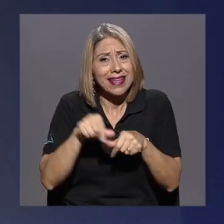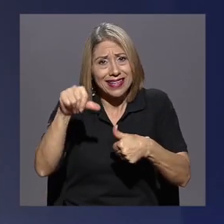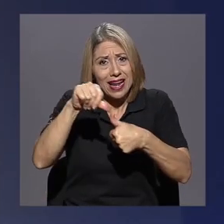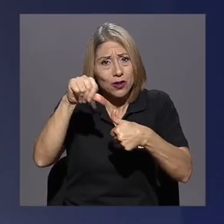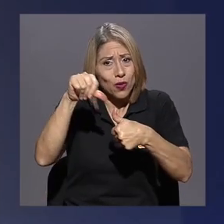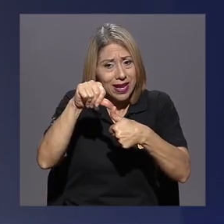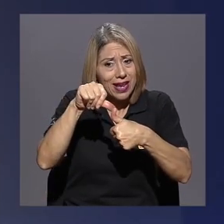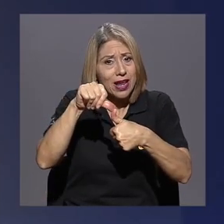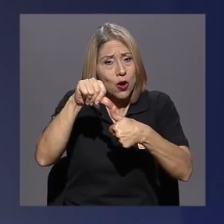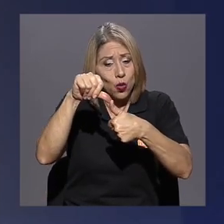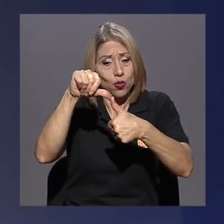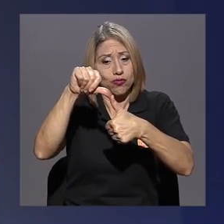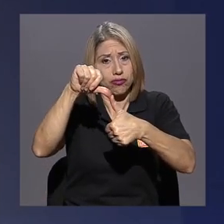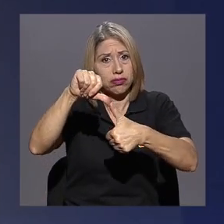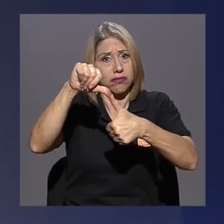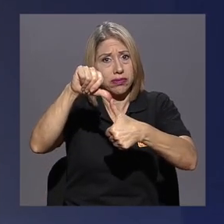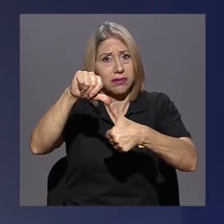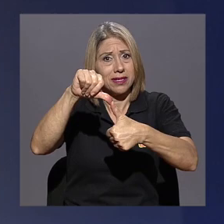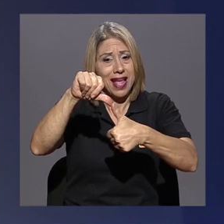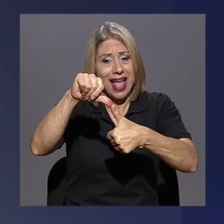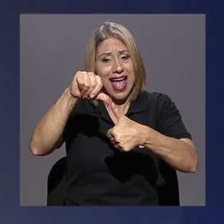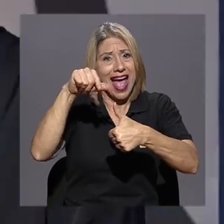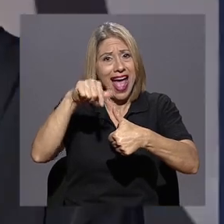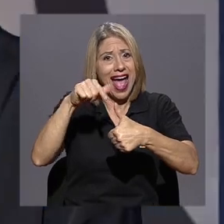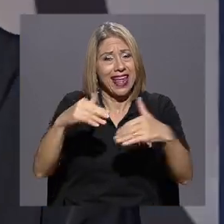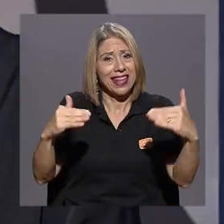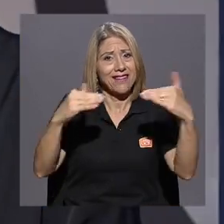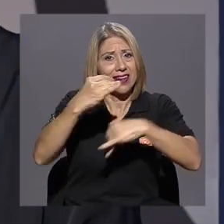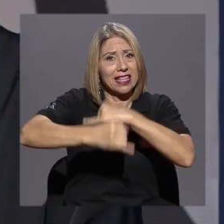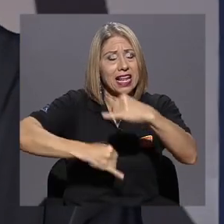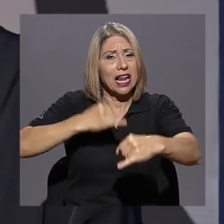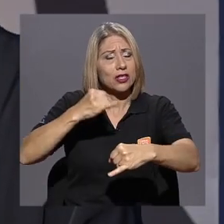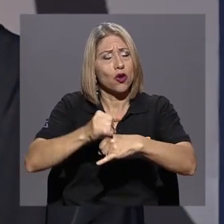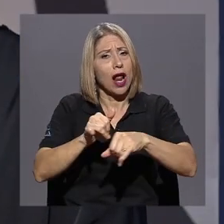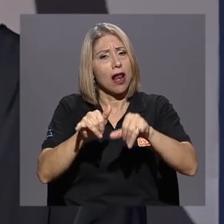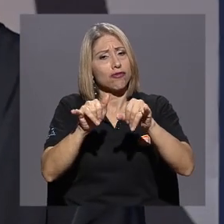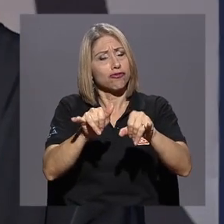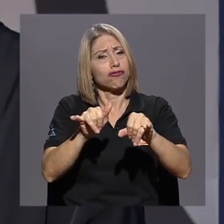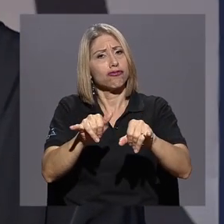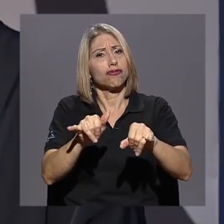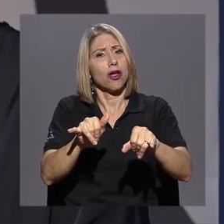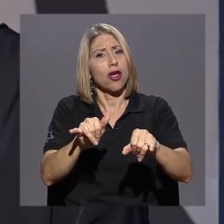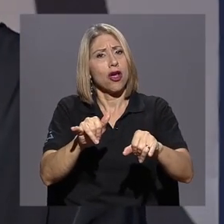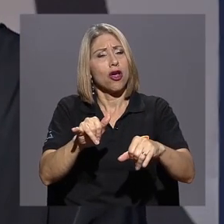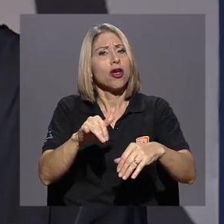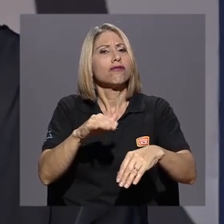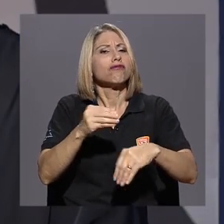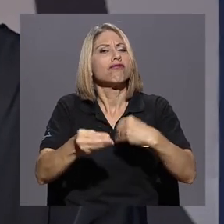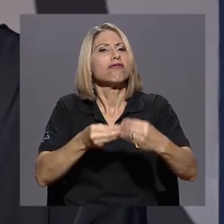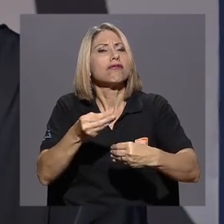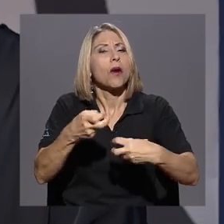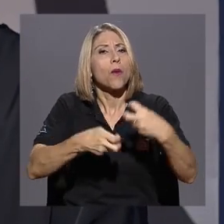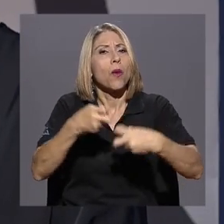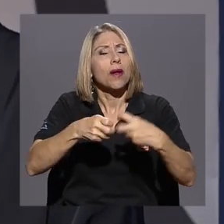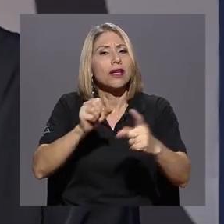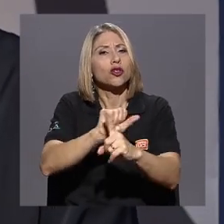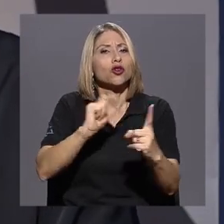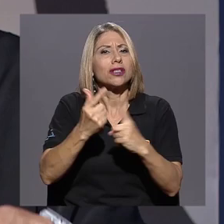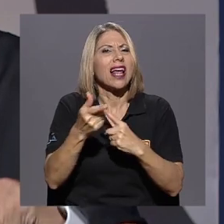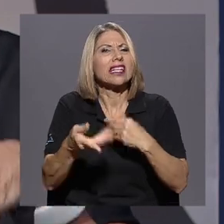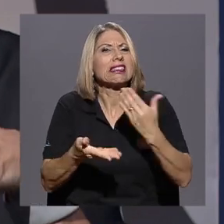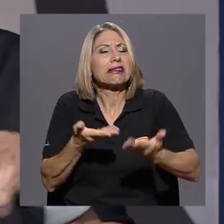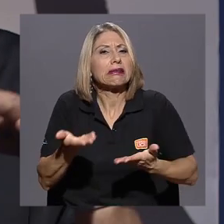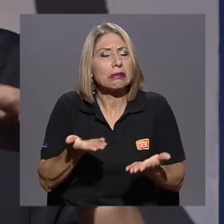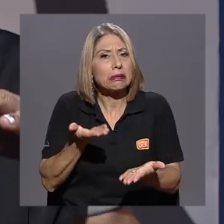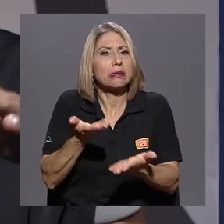ubica estratégicamente a nivel internacional con respecto a esas a esos problemas sociales que tenemos.